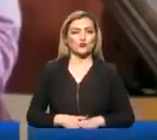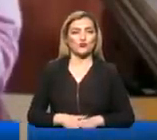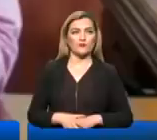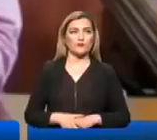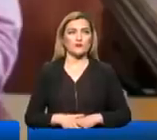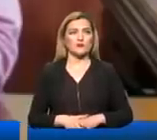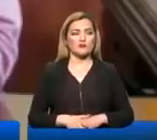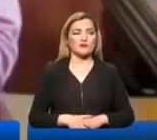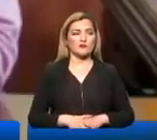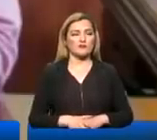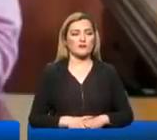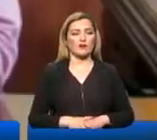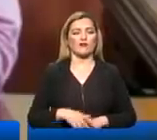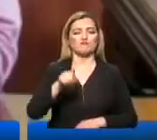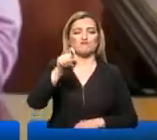de la imperiosa necesidad